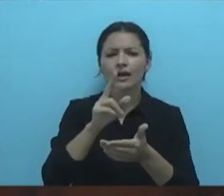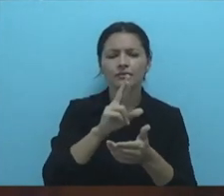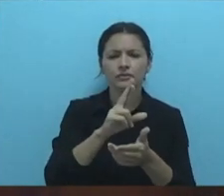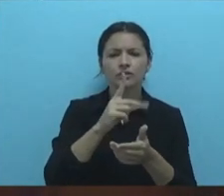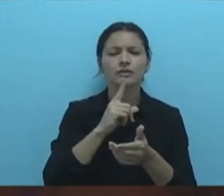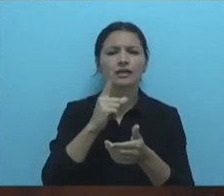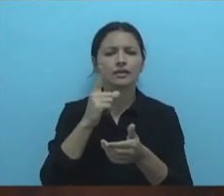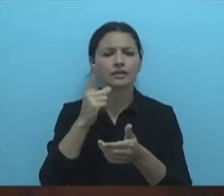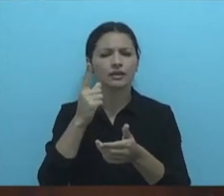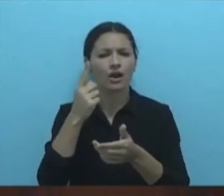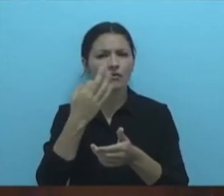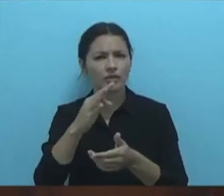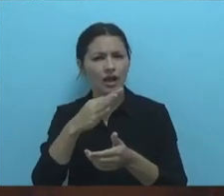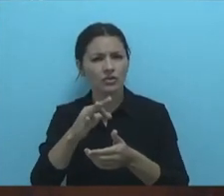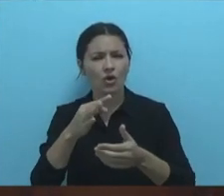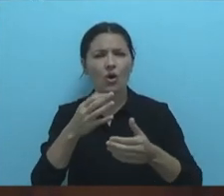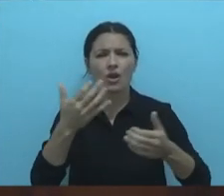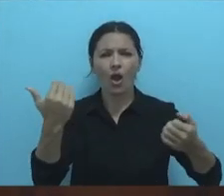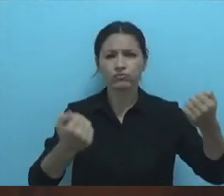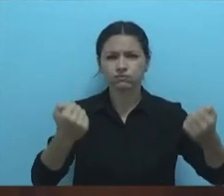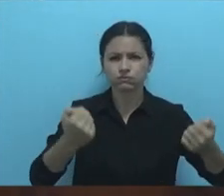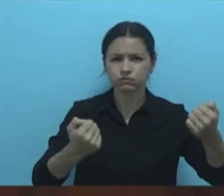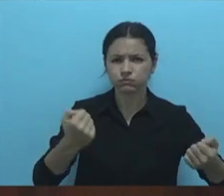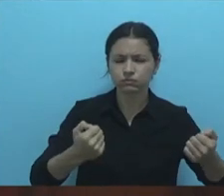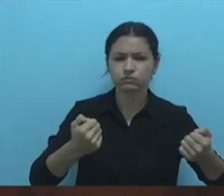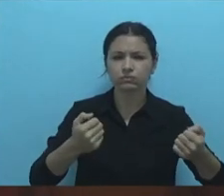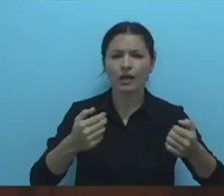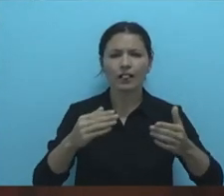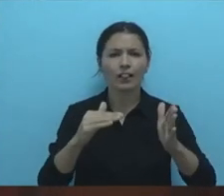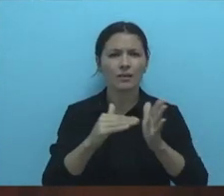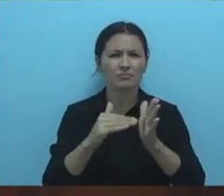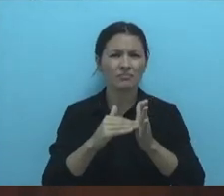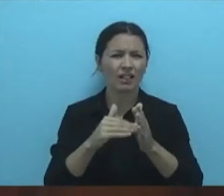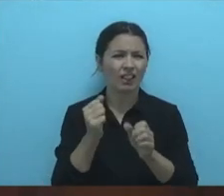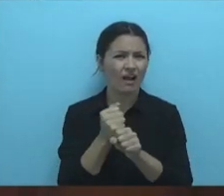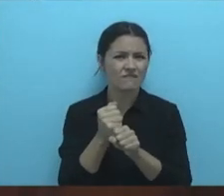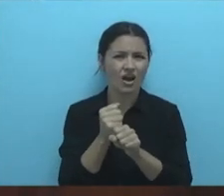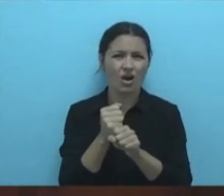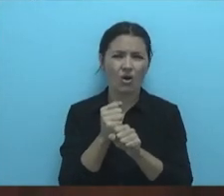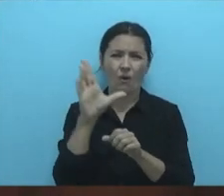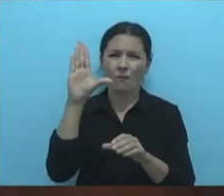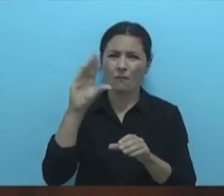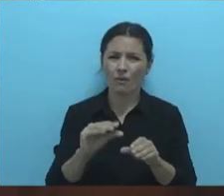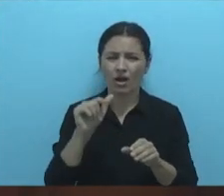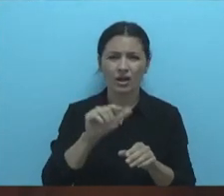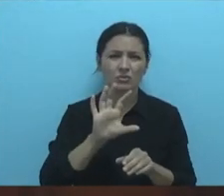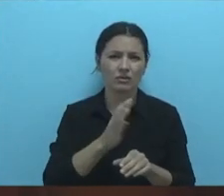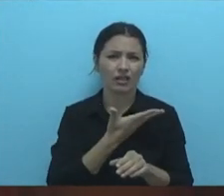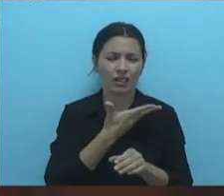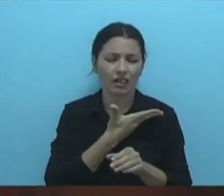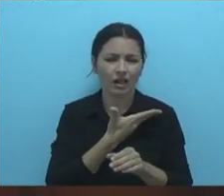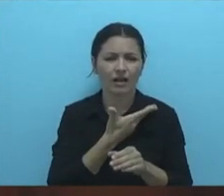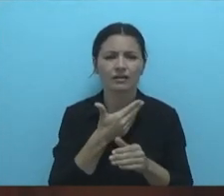cero que es acoplado semi acoplados y semirremolque en función de la poca actividad que han tenido los trabajadores camioneros por la sequía